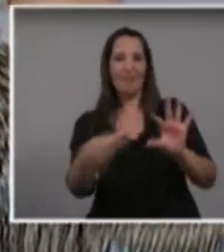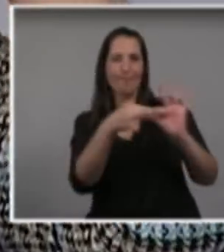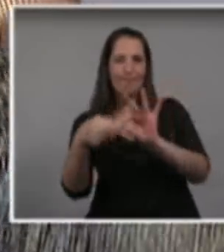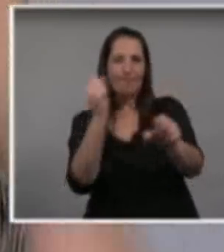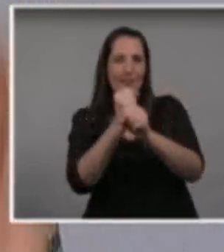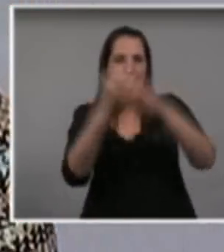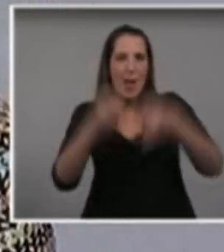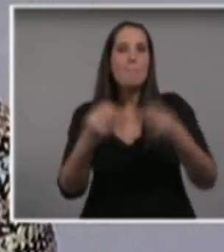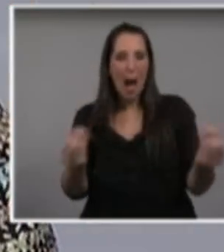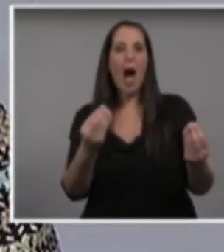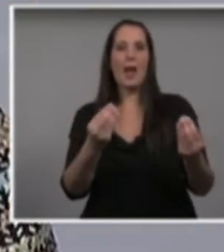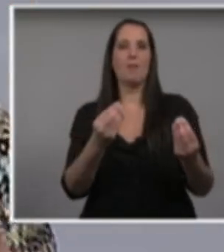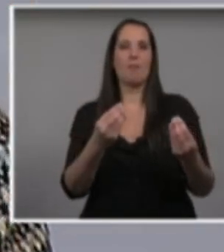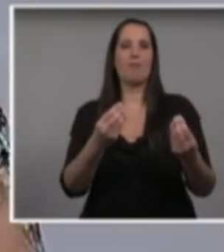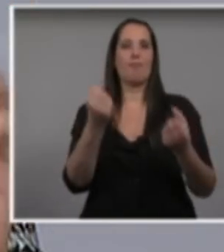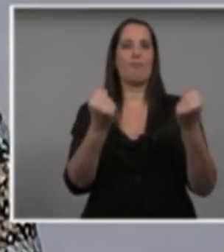competitividad.